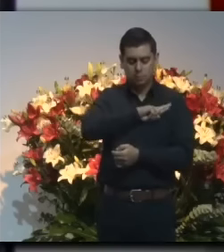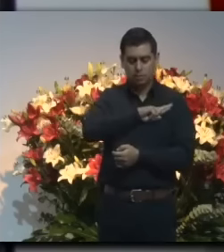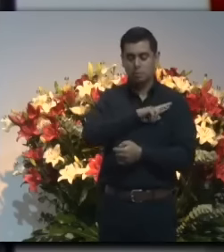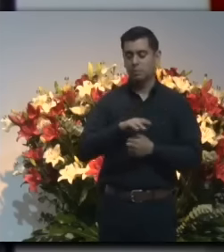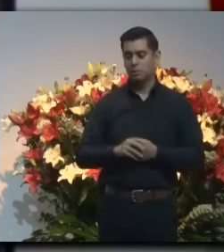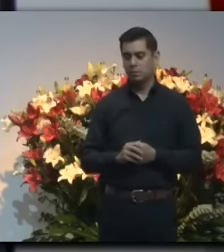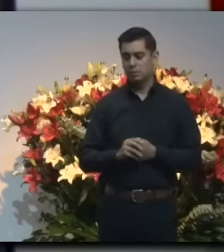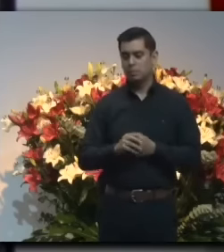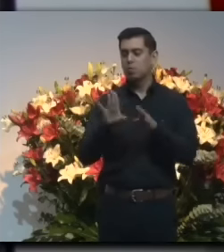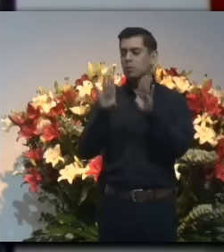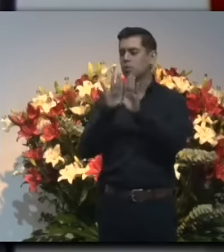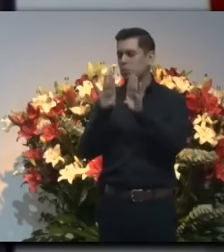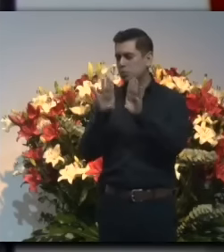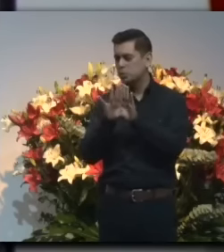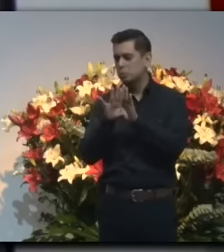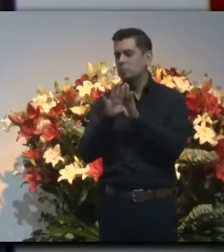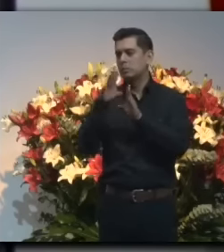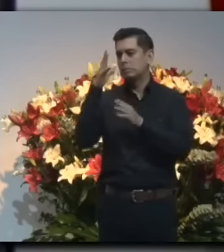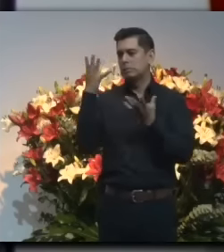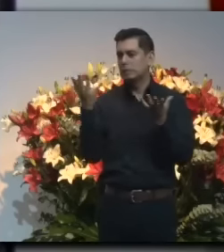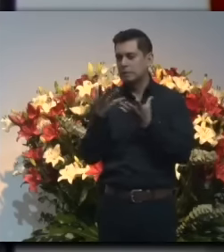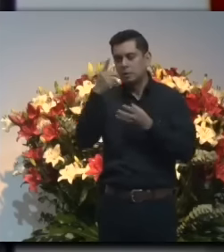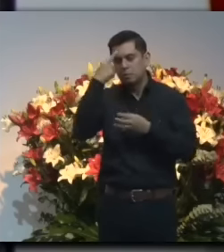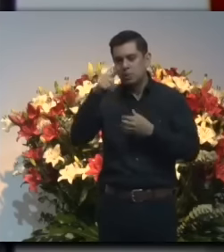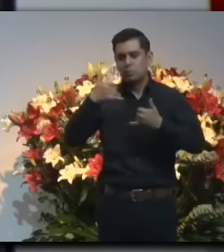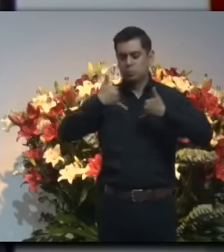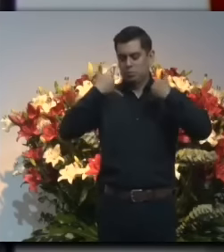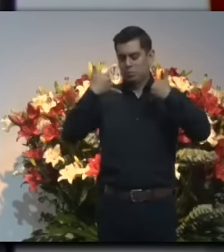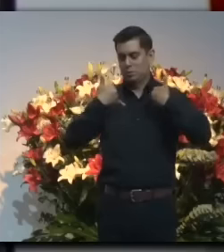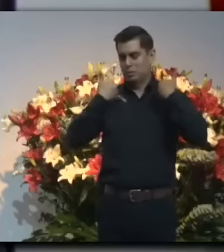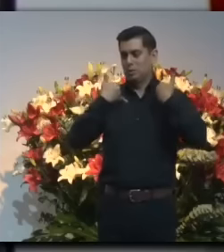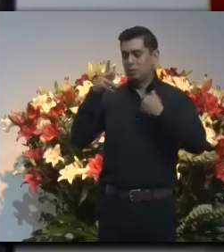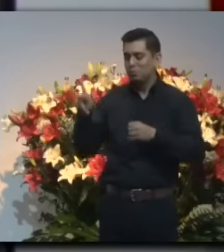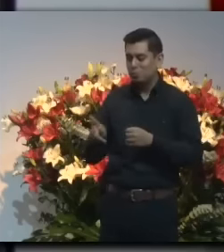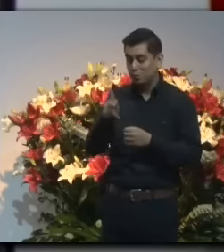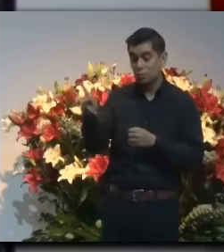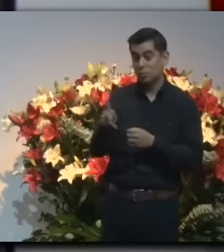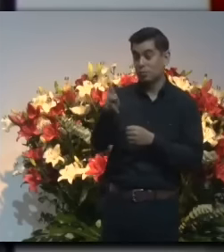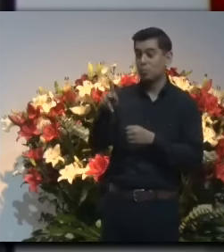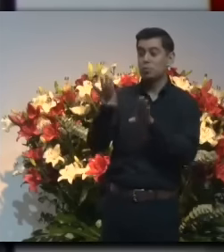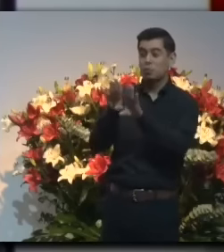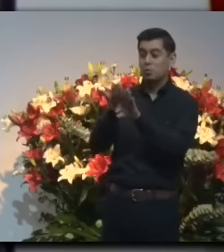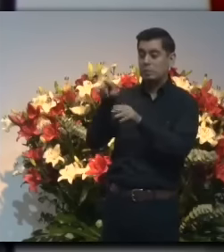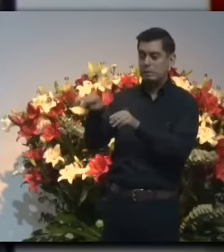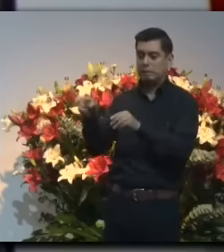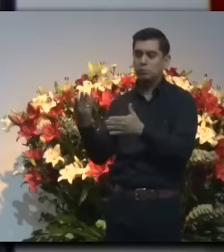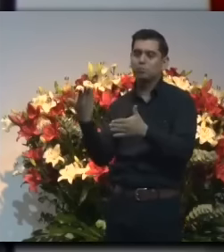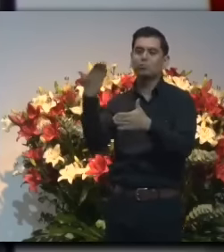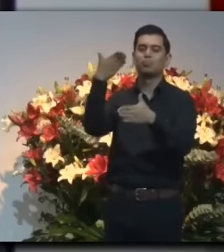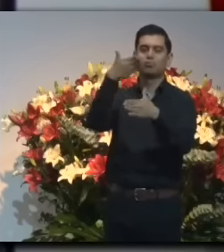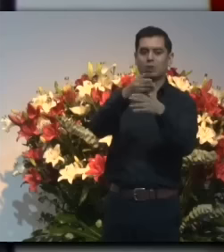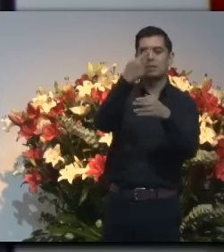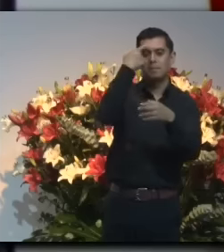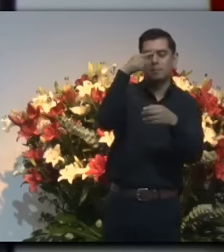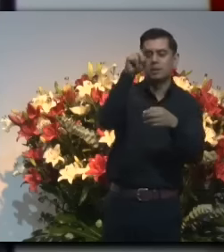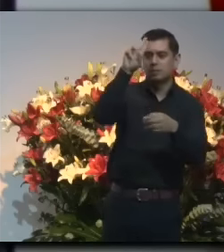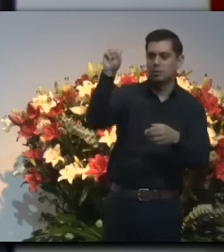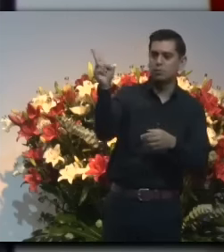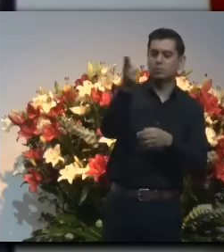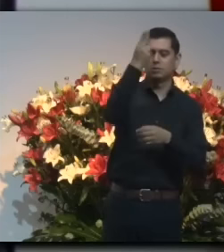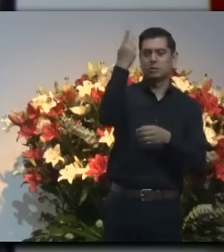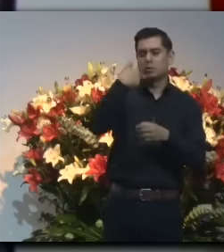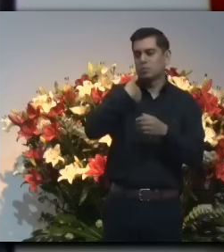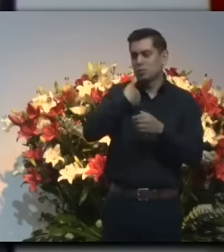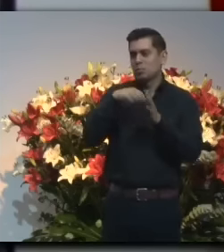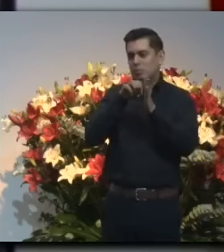hacemos para que los jóvenes de zonas marginadas entren a la universidad. Es muy difícil, yo lo viví, pasé de milagro,